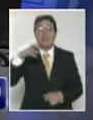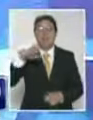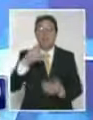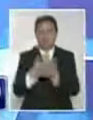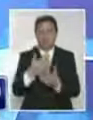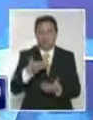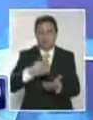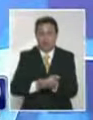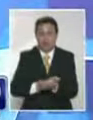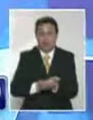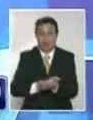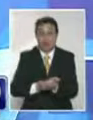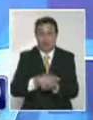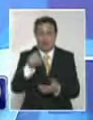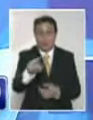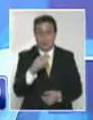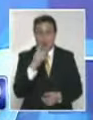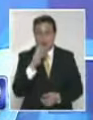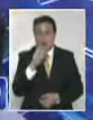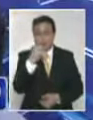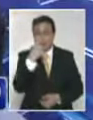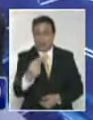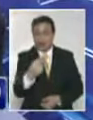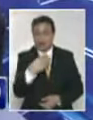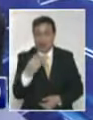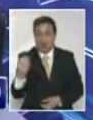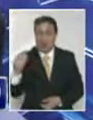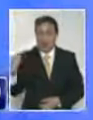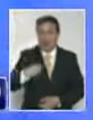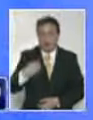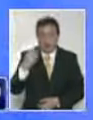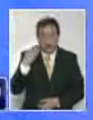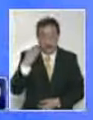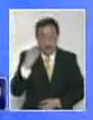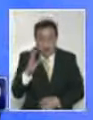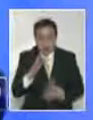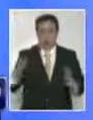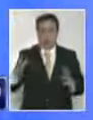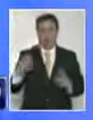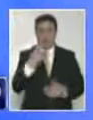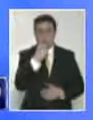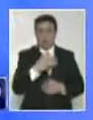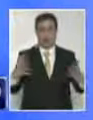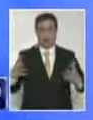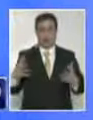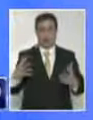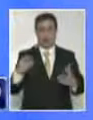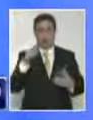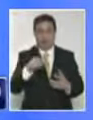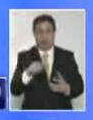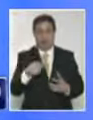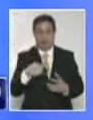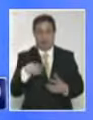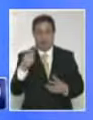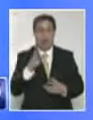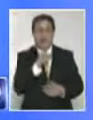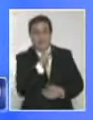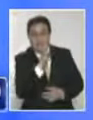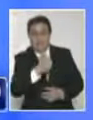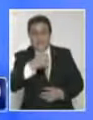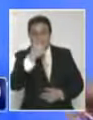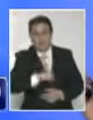Ah, bueno, cuando mataron a Tucubal Jiménez, a él le avisaron. Nosotros estábamos en ahí. Fernández le avisó. Claro, Fernández le avisaron y él al oído le dijo